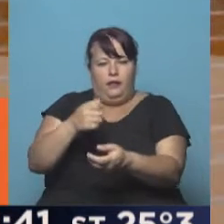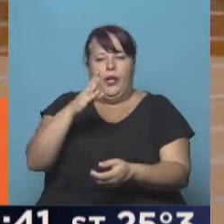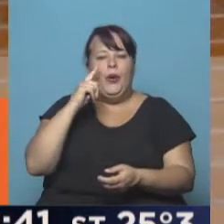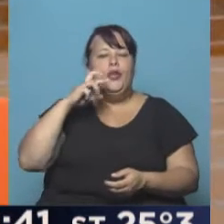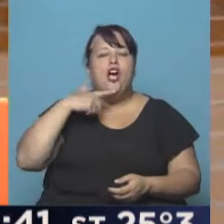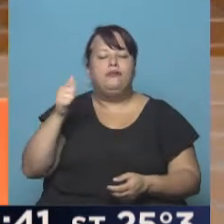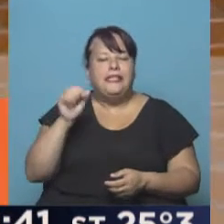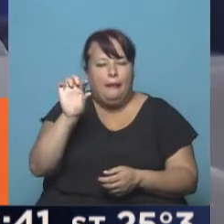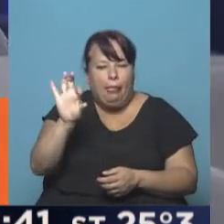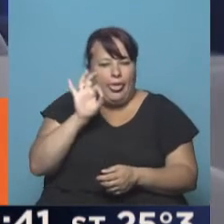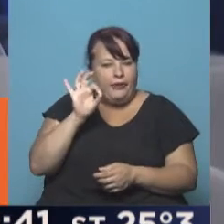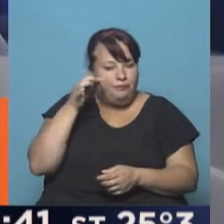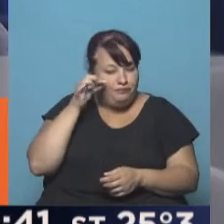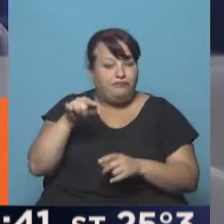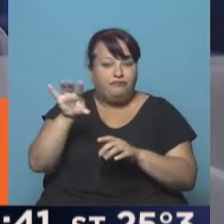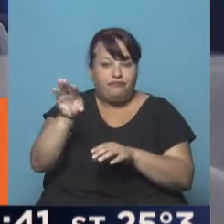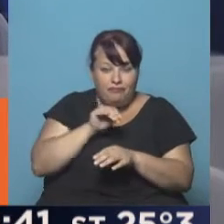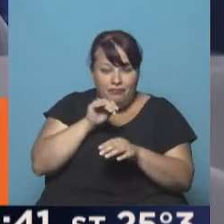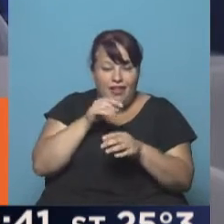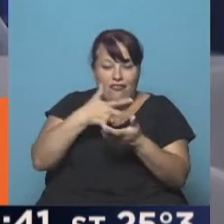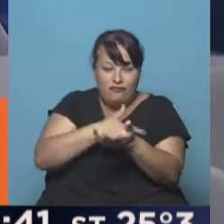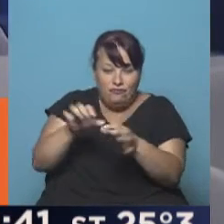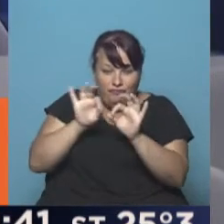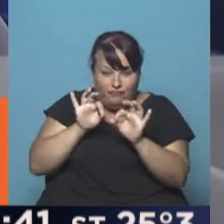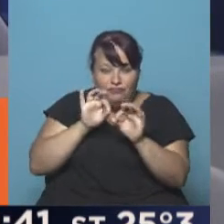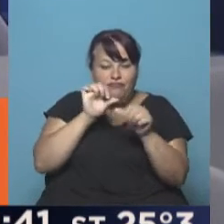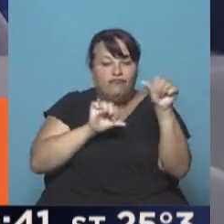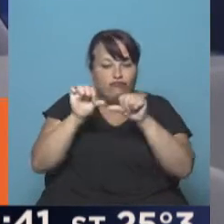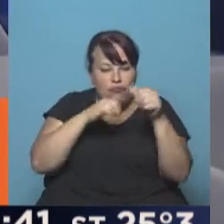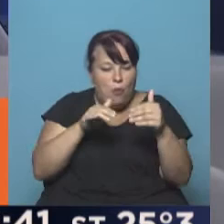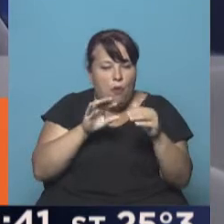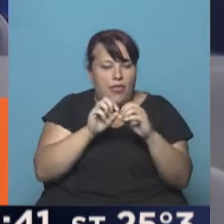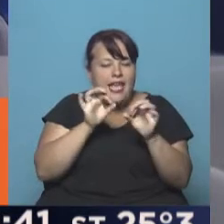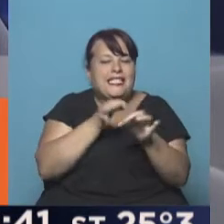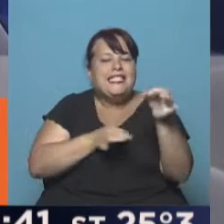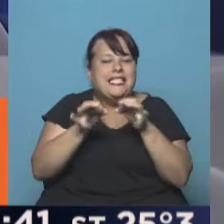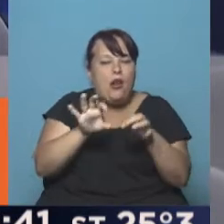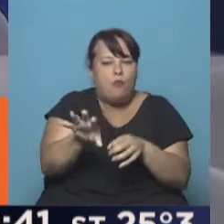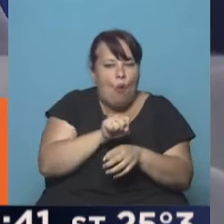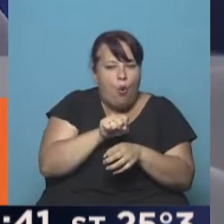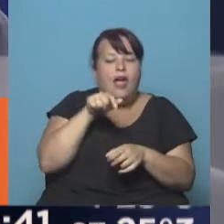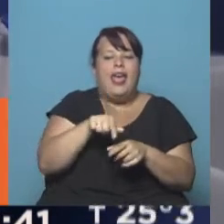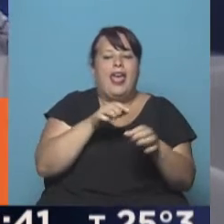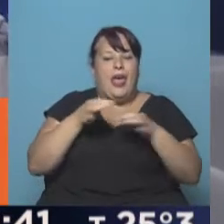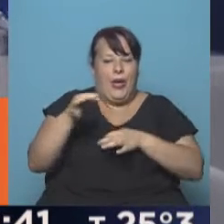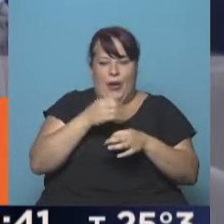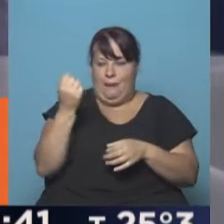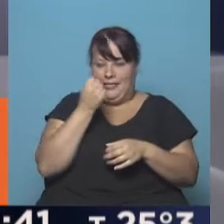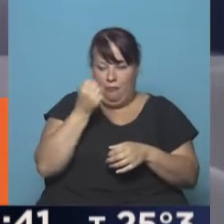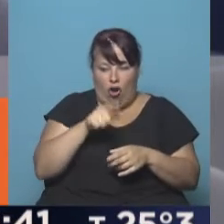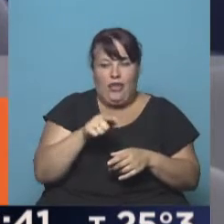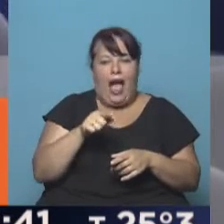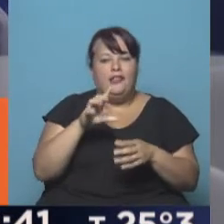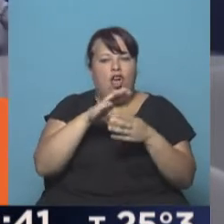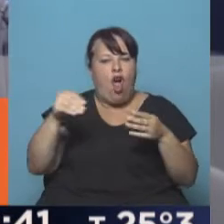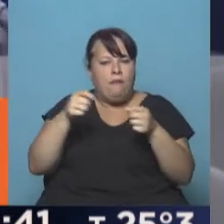muy pequeña y a partir de esa biopsia uno puede obtener células que son las unidades básicas como